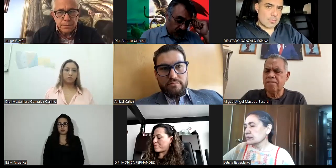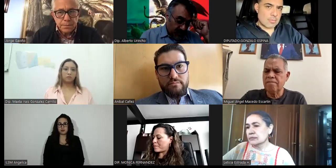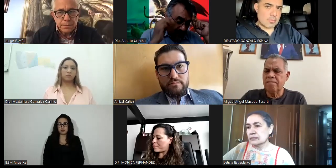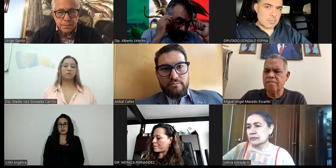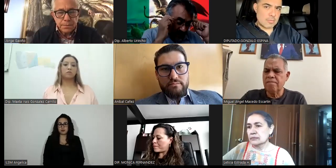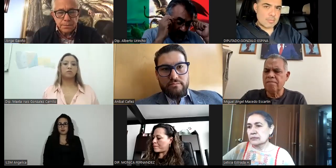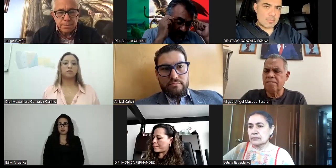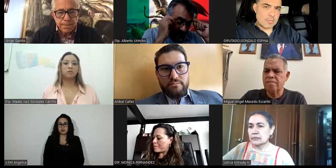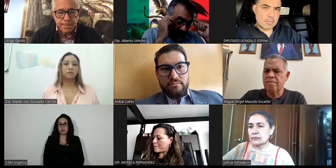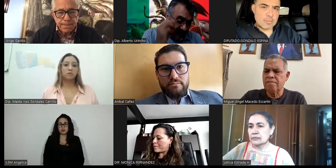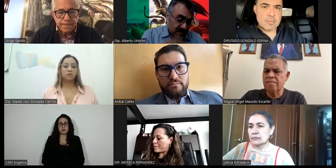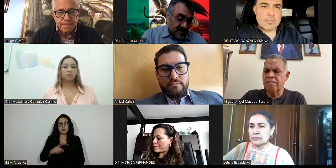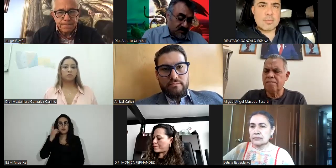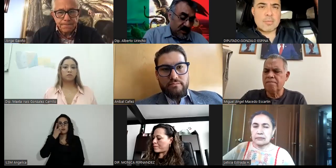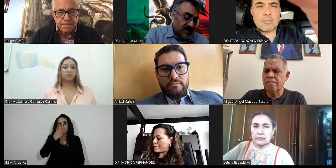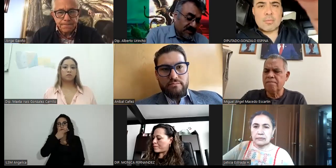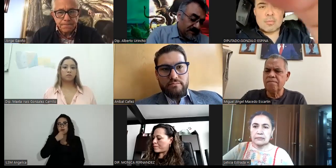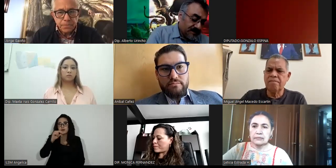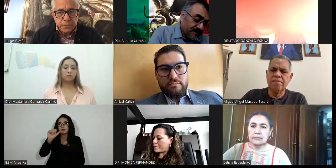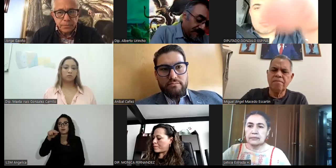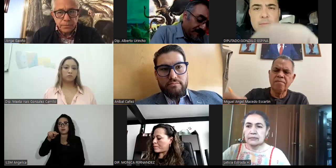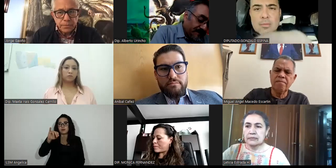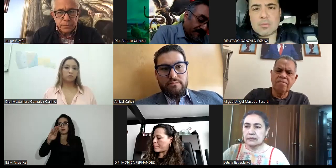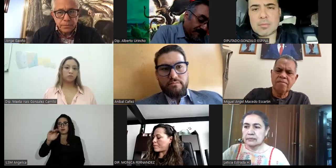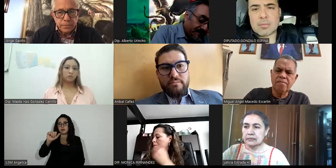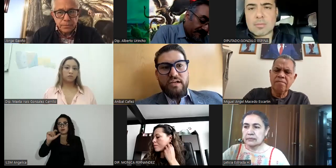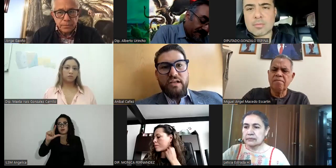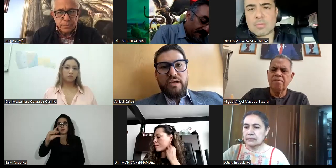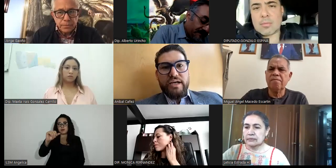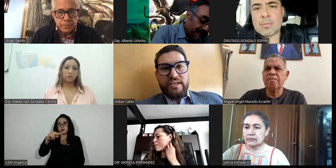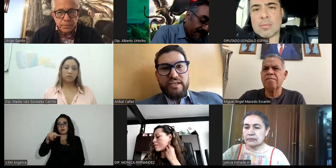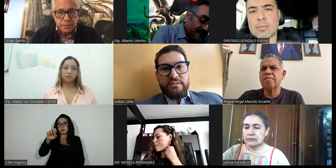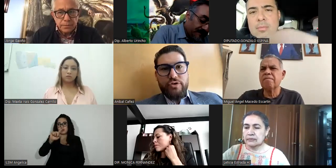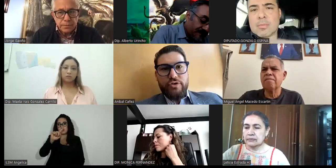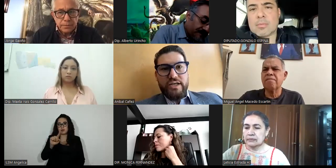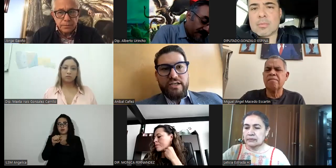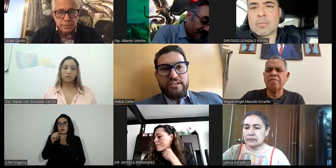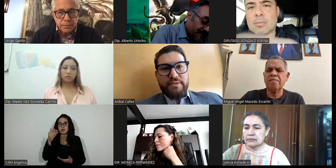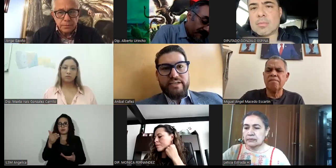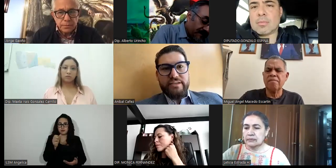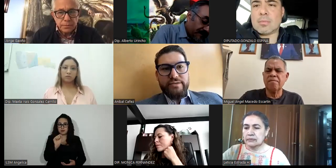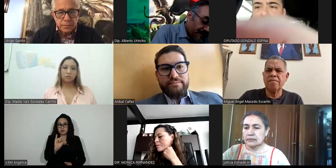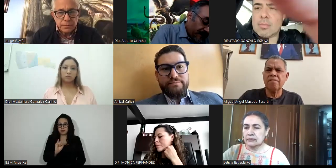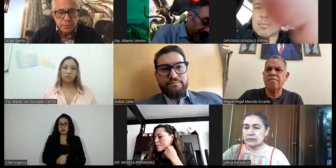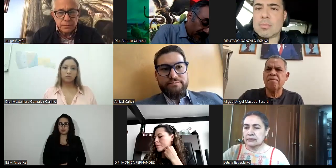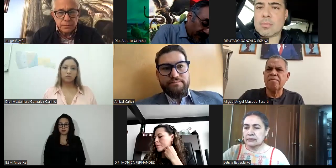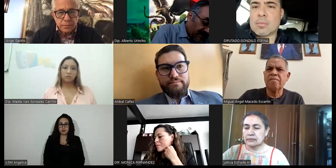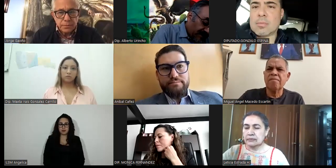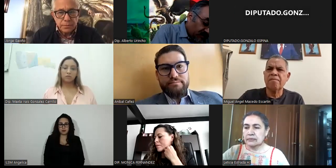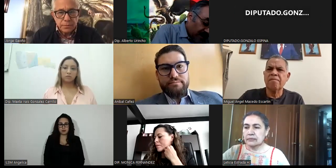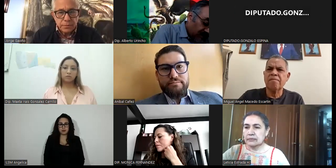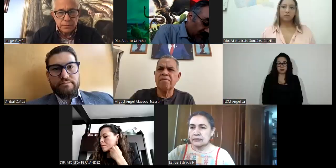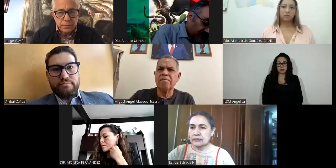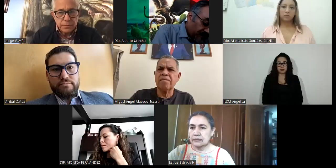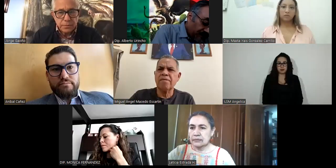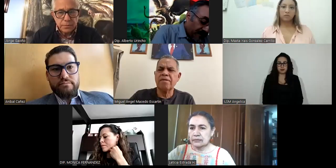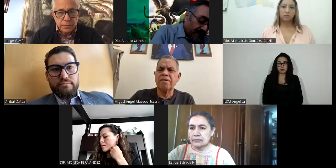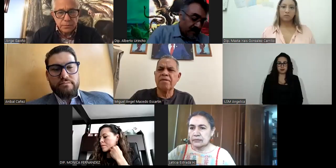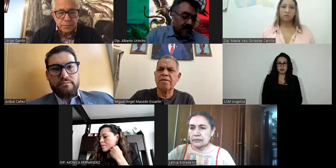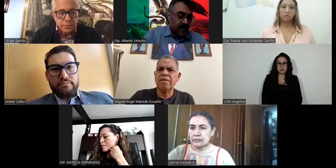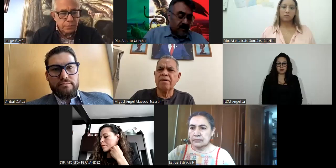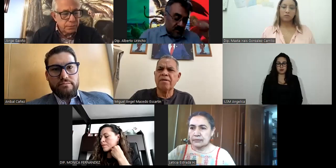Diputado Aníbal Cañes Morales. Acáñez Morales, presente. Gracias, diputado.